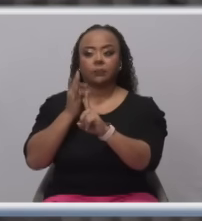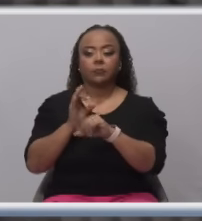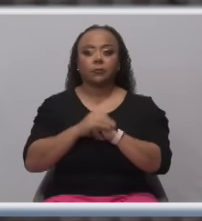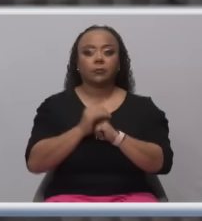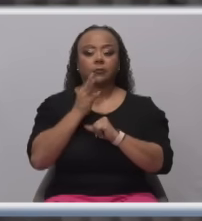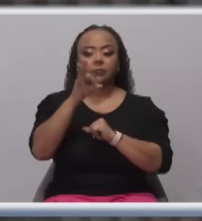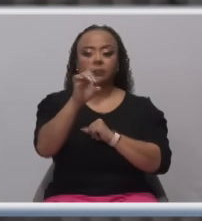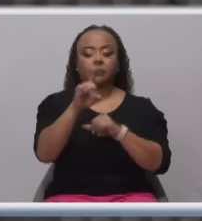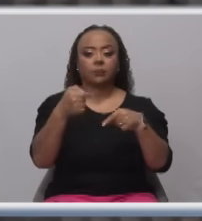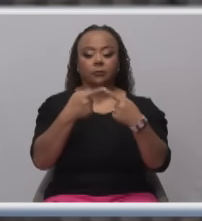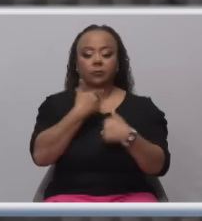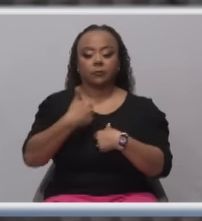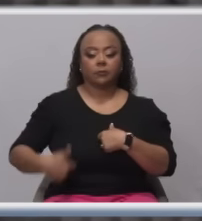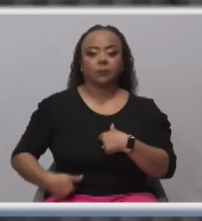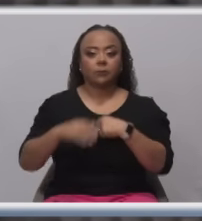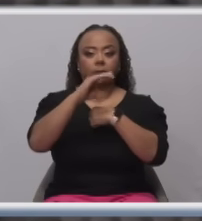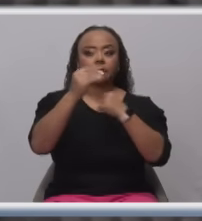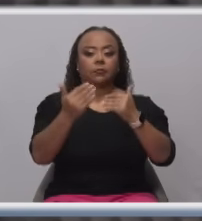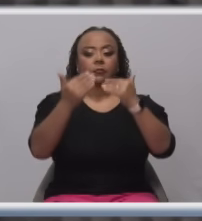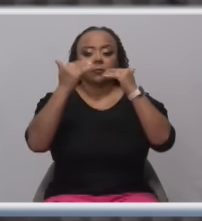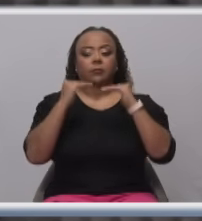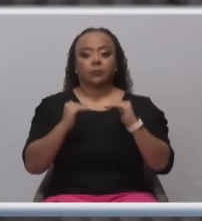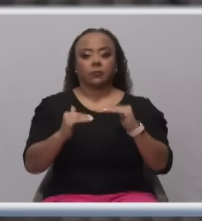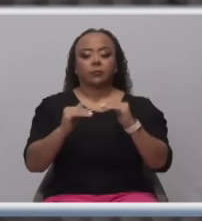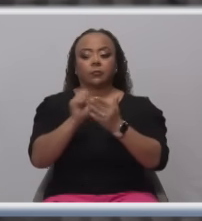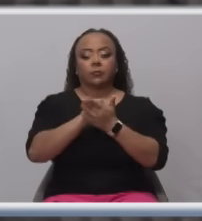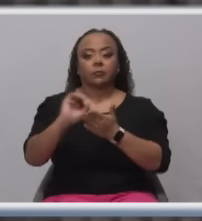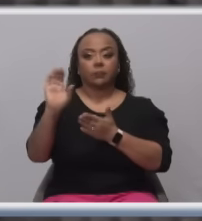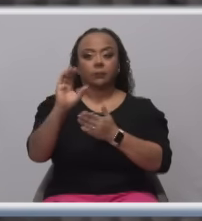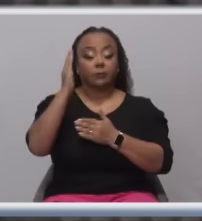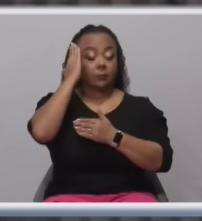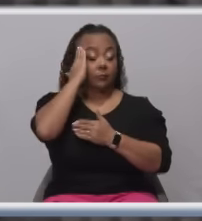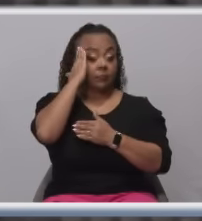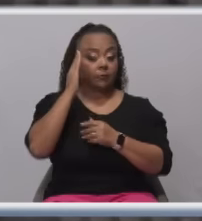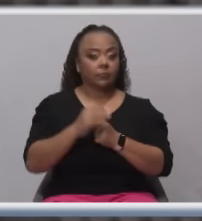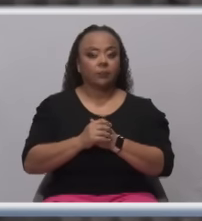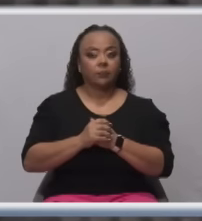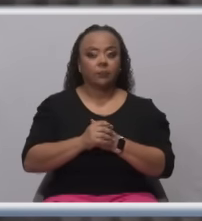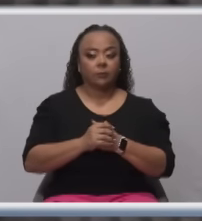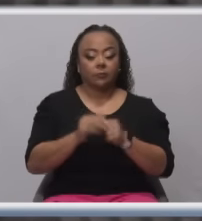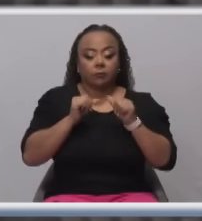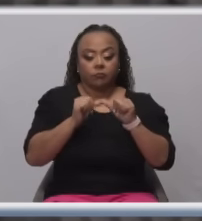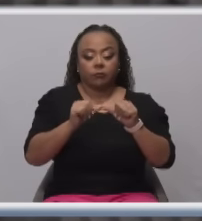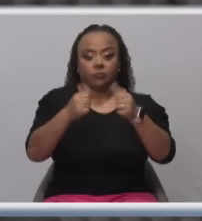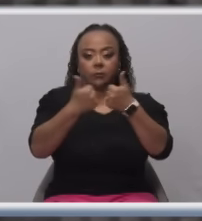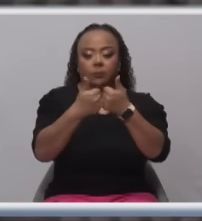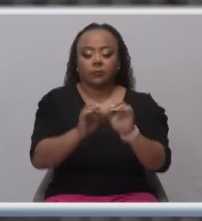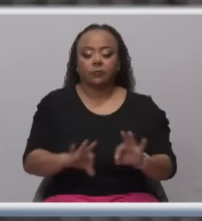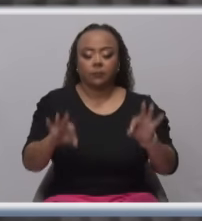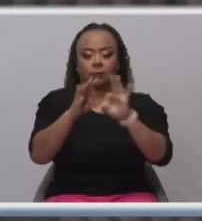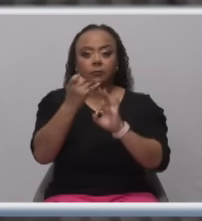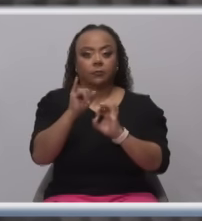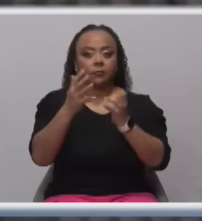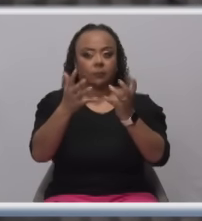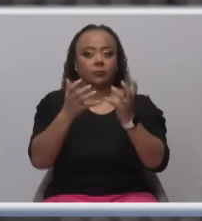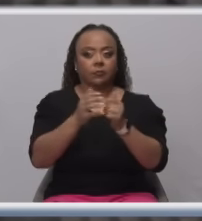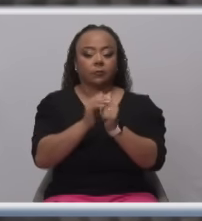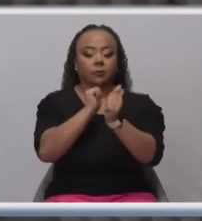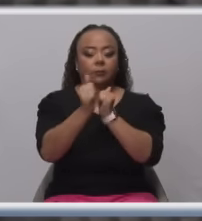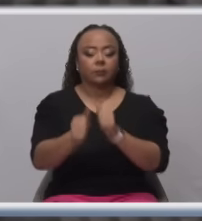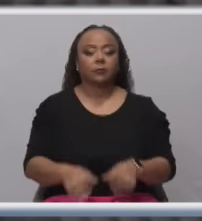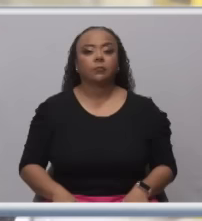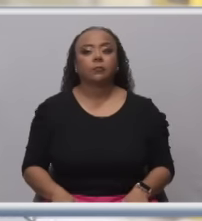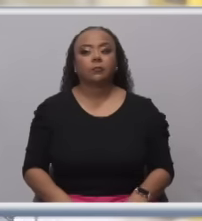domingo ante herediano y después seguirá ante San Carlos saben que esta seguidilla de partidos va a ser clave si es que quieren